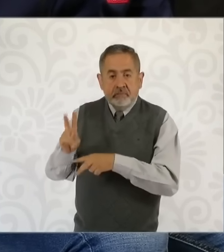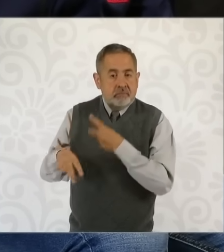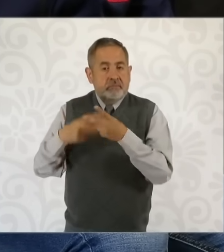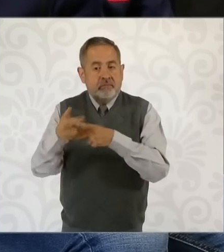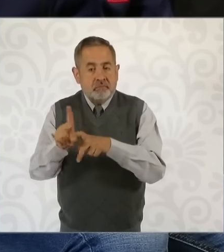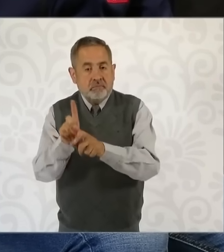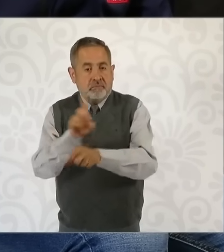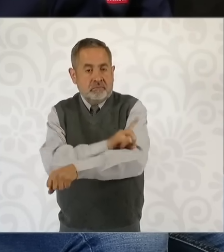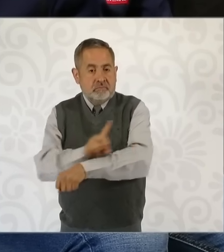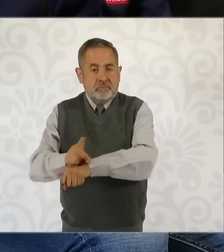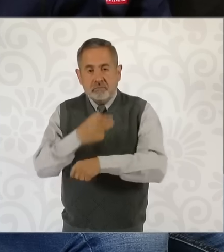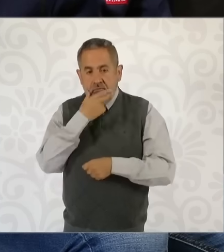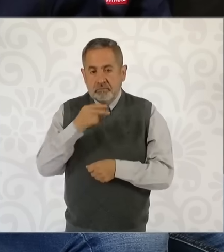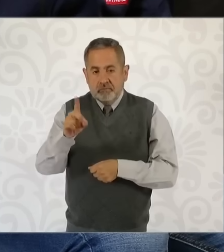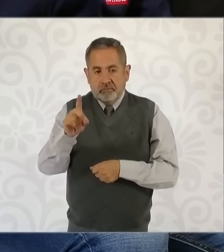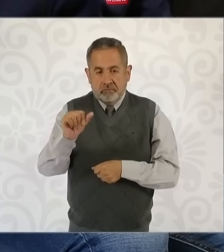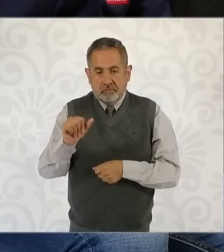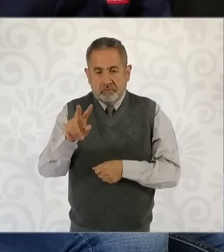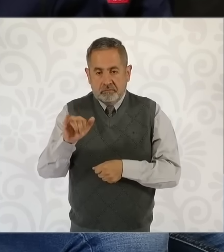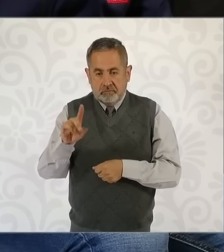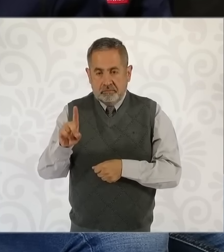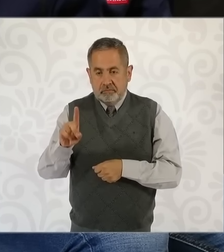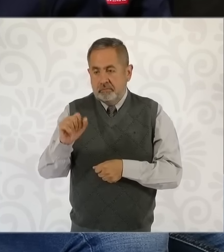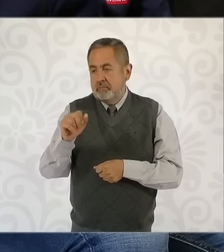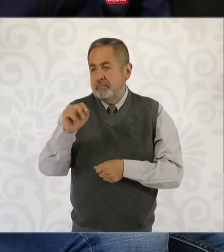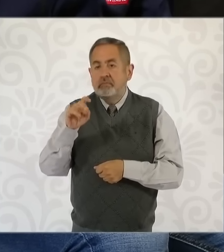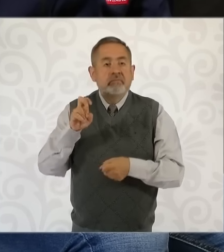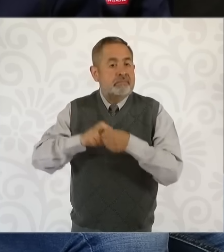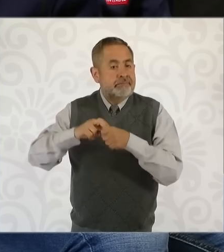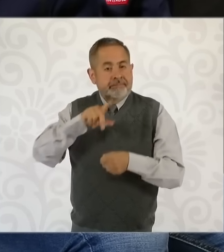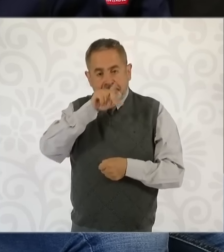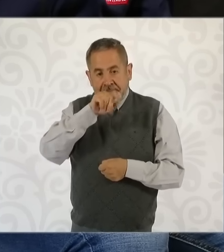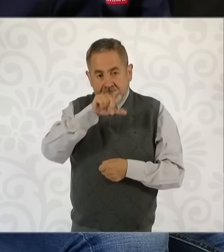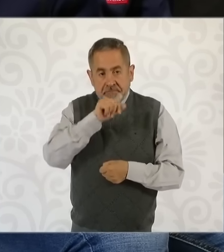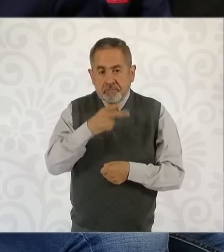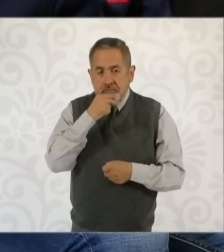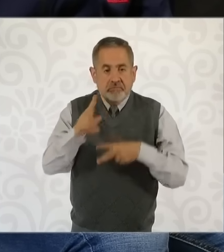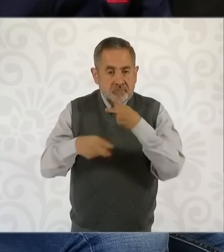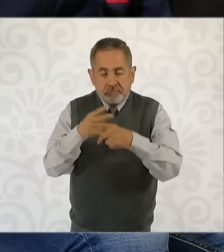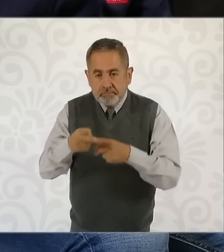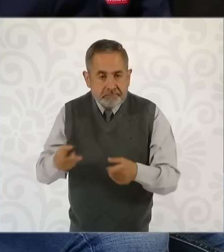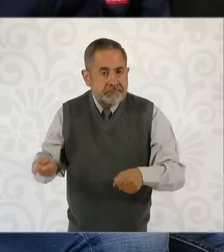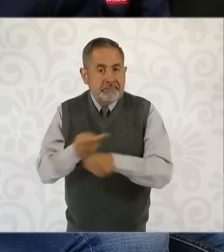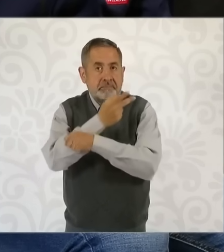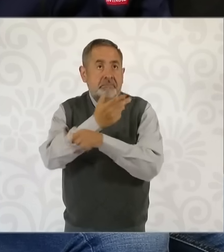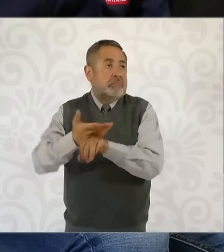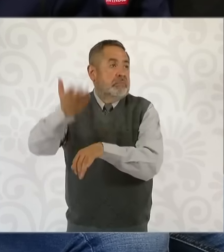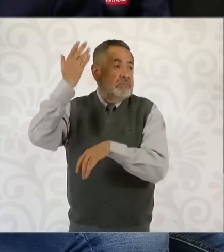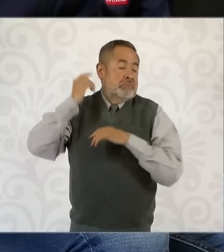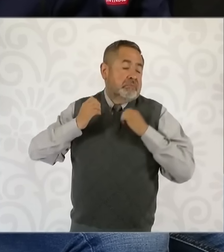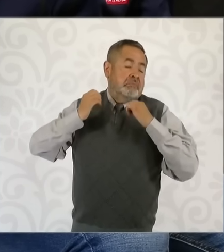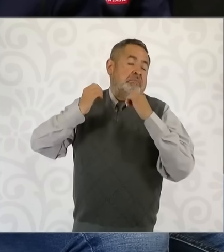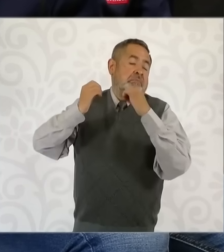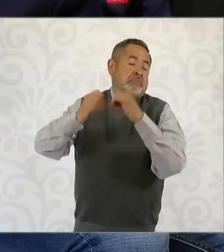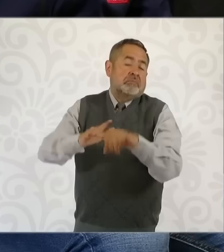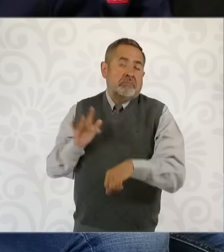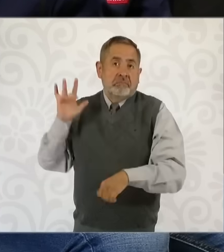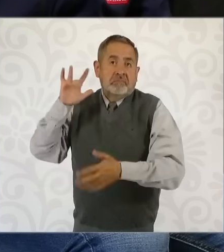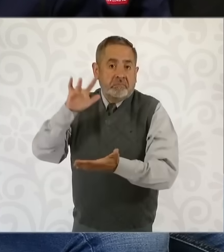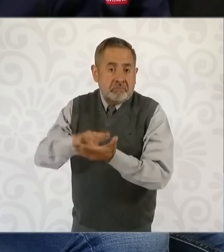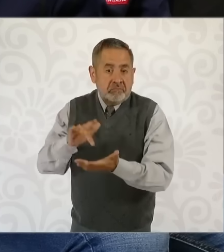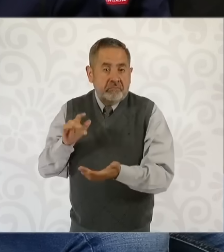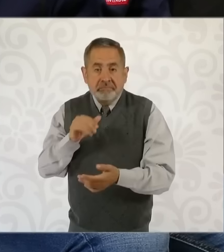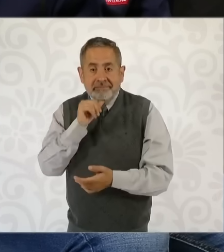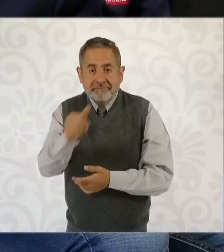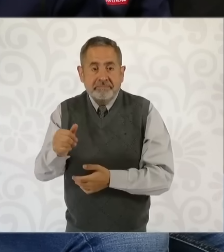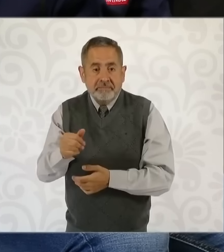delegado David Sánchez del ISSSTE Jalisco, lo que no había pasado en el pueblo, en un